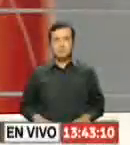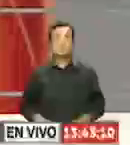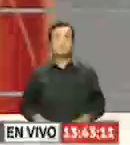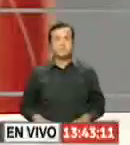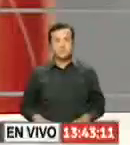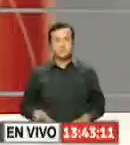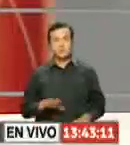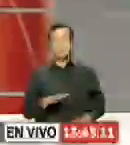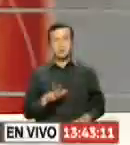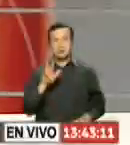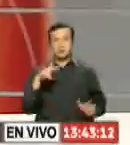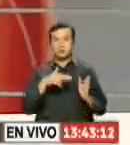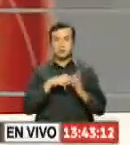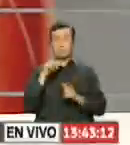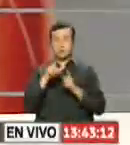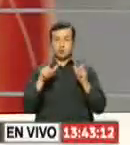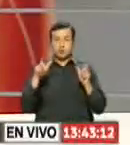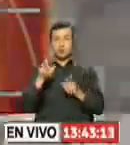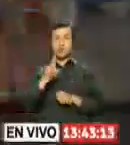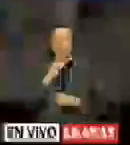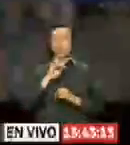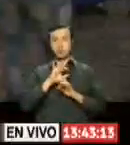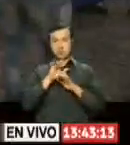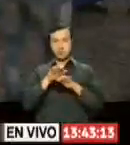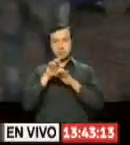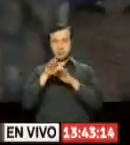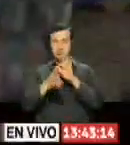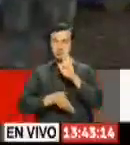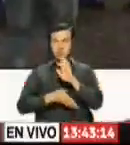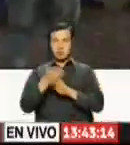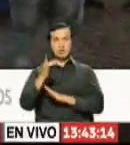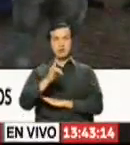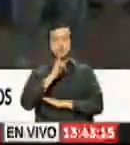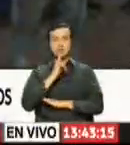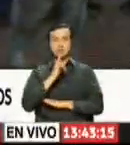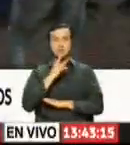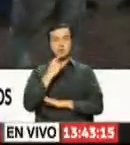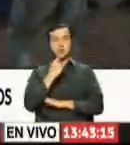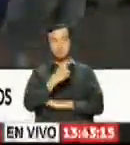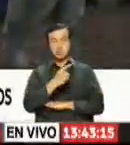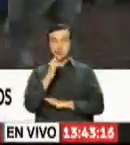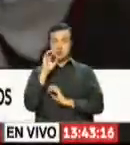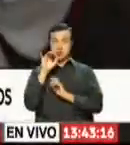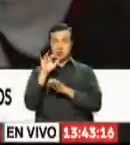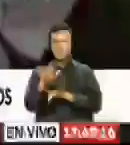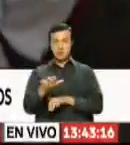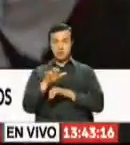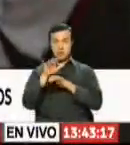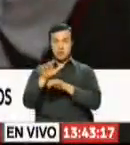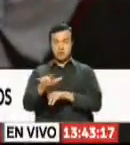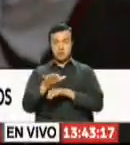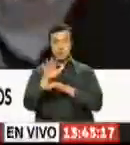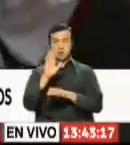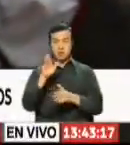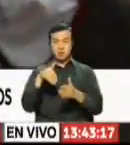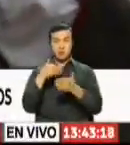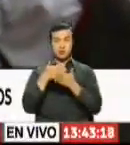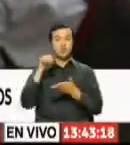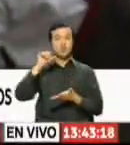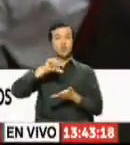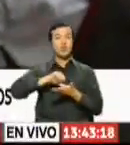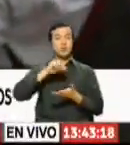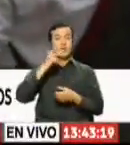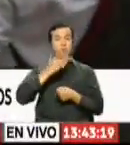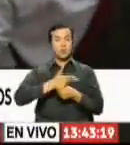Y cerca de 3.000 migrantes hondureños avanzan en la caravana rumbo a Estados Unidos. Se prevé que la llamada caminata del migrante llegue a la ciudad